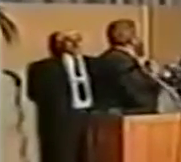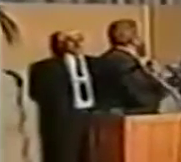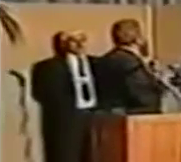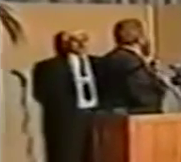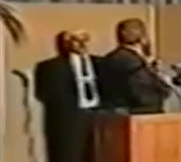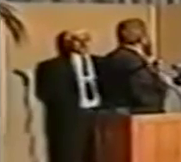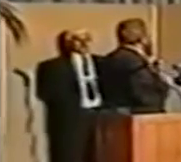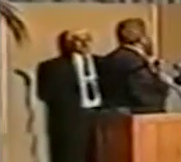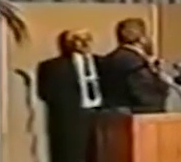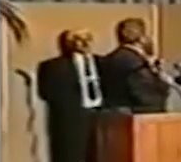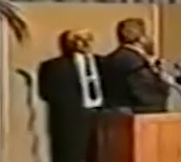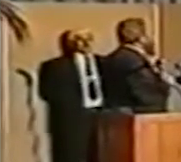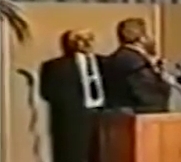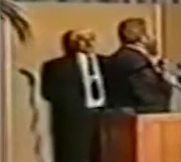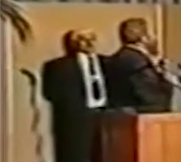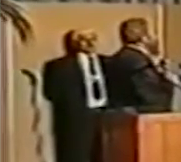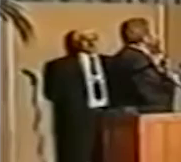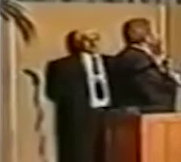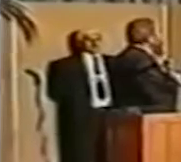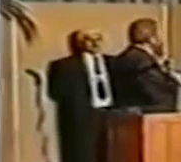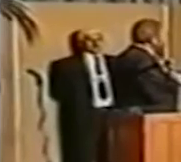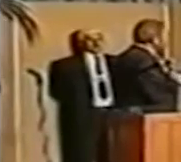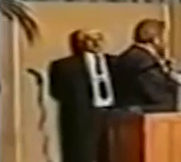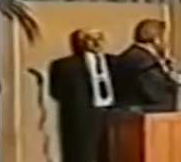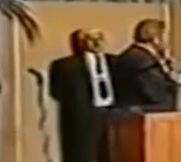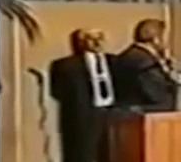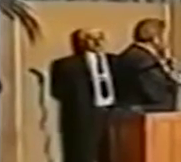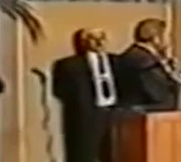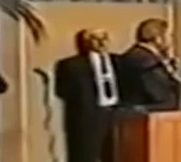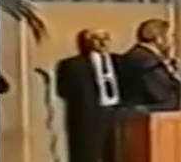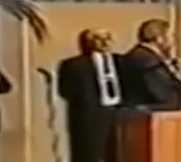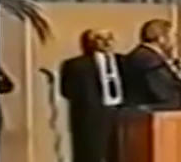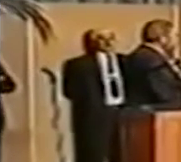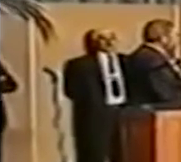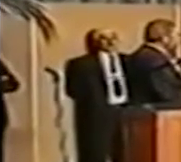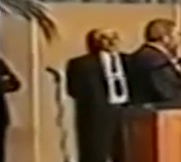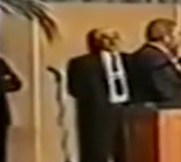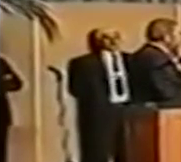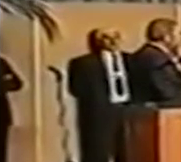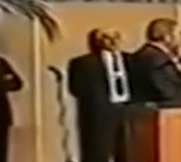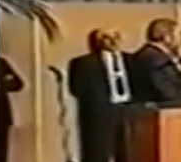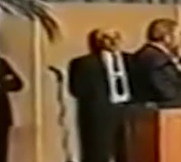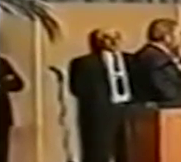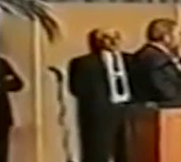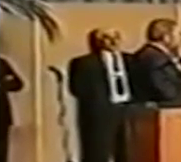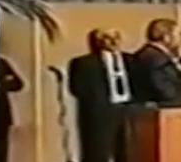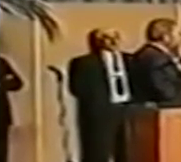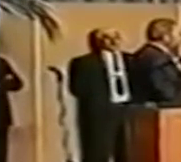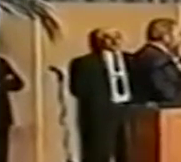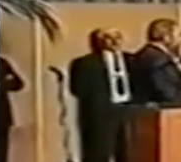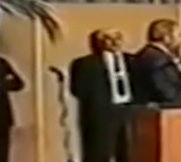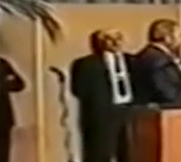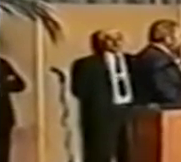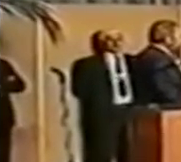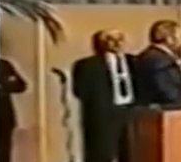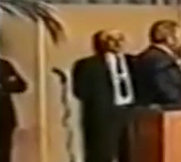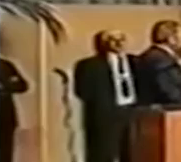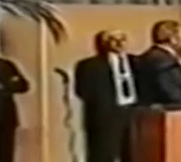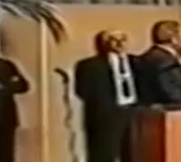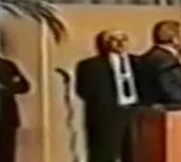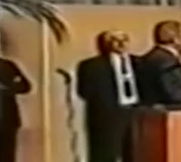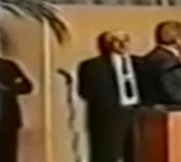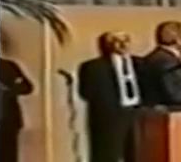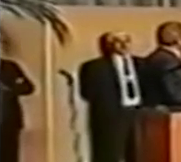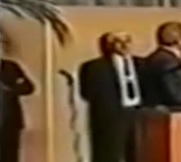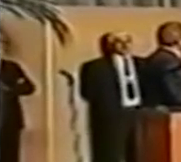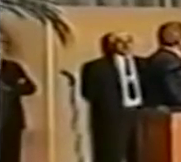hay que hacer, porque lo que es importante, por encima de todo, es en